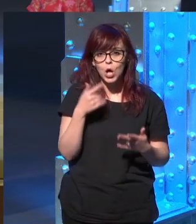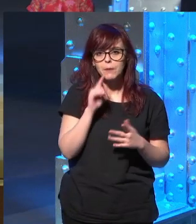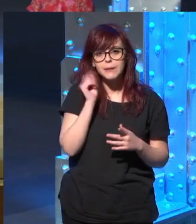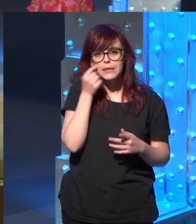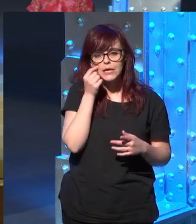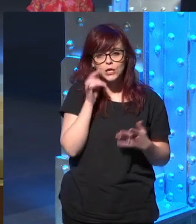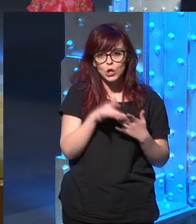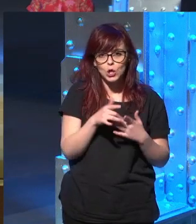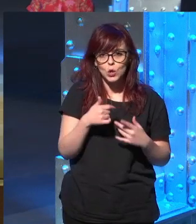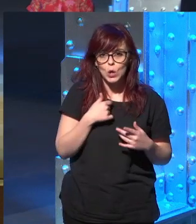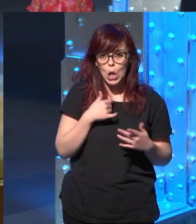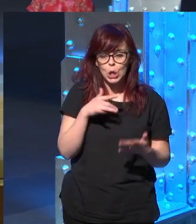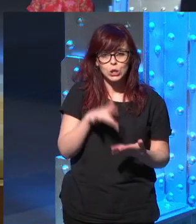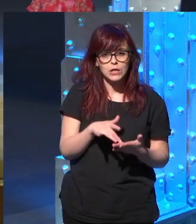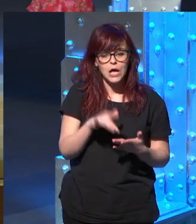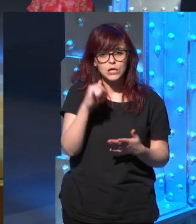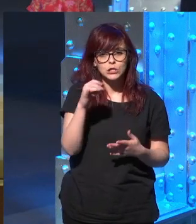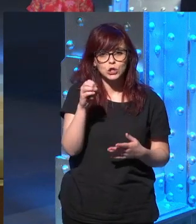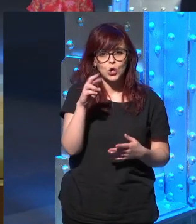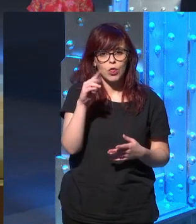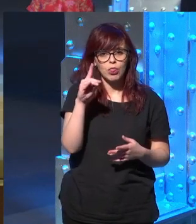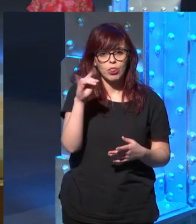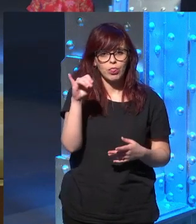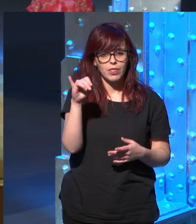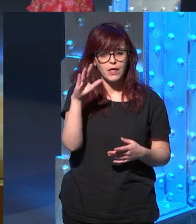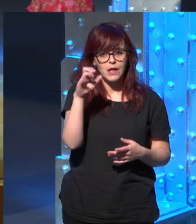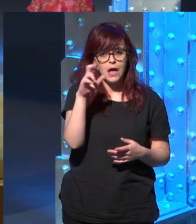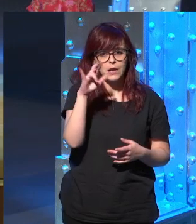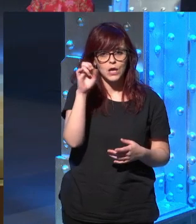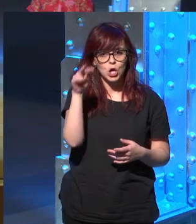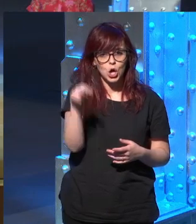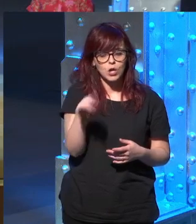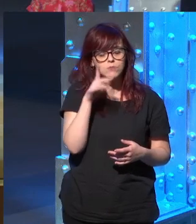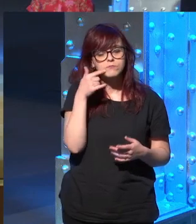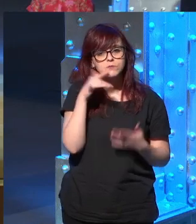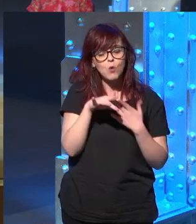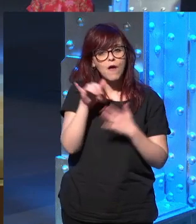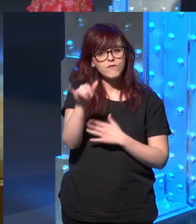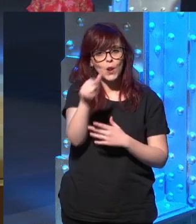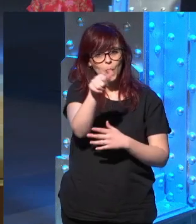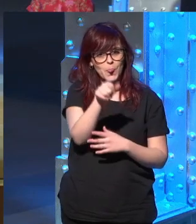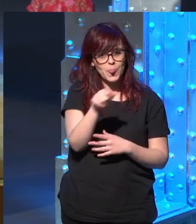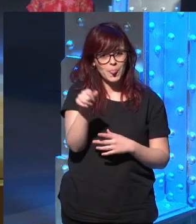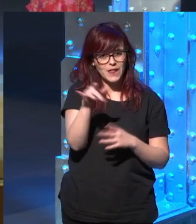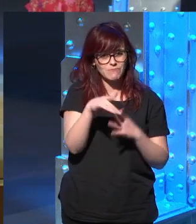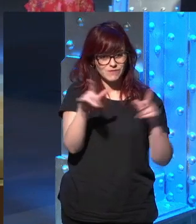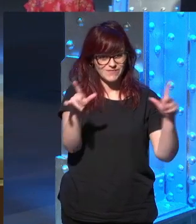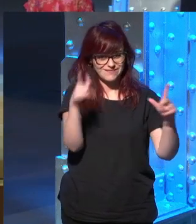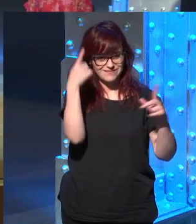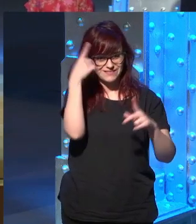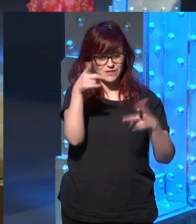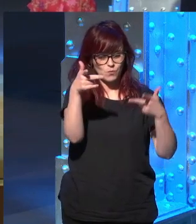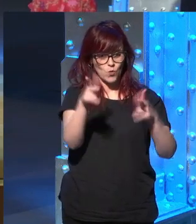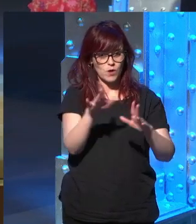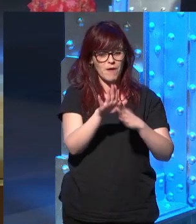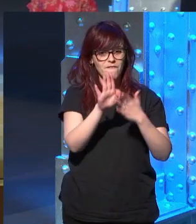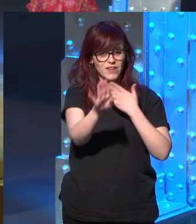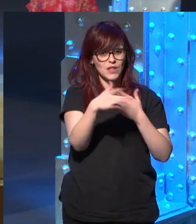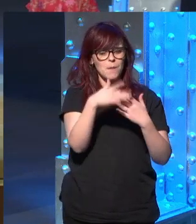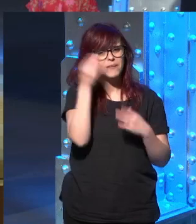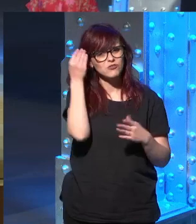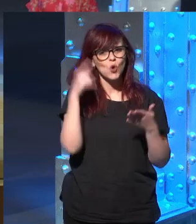Jordi Carrión colgó una foto del avión, entonces podías elegir el libro que querías escuchar mientras estuvieras en el vuelo, se iba a Buenos Aires, me